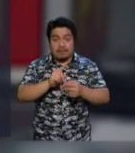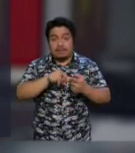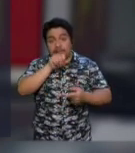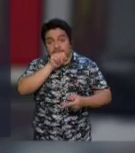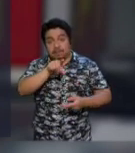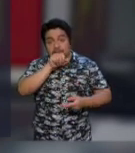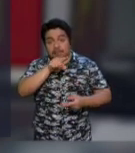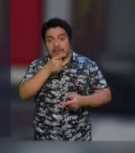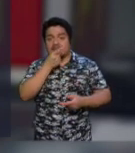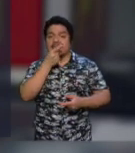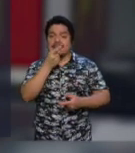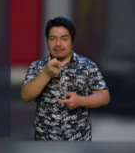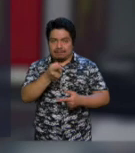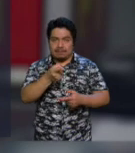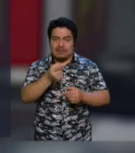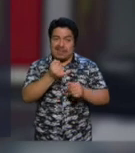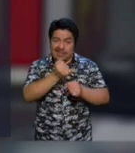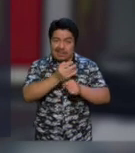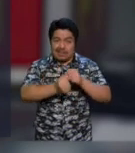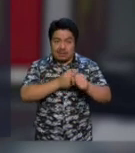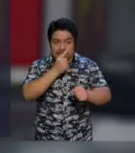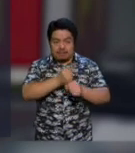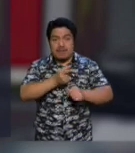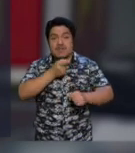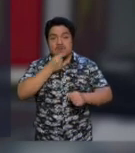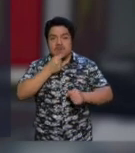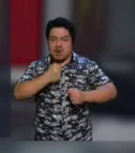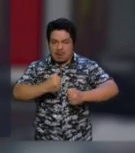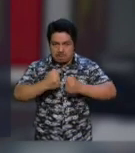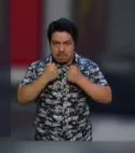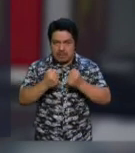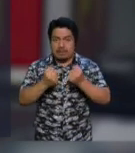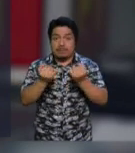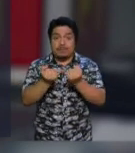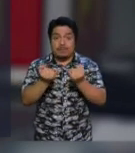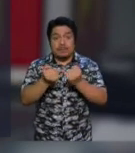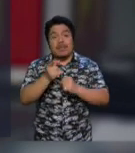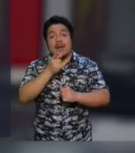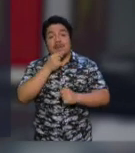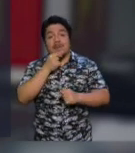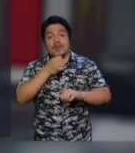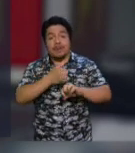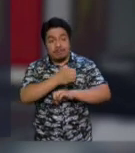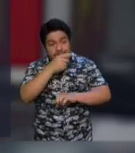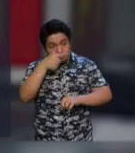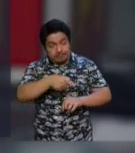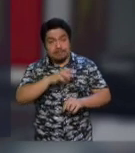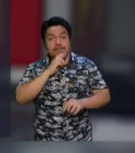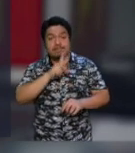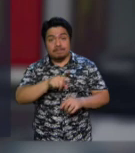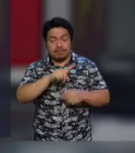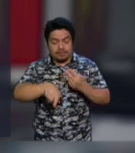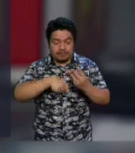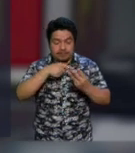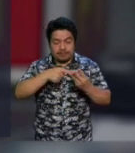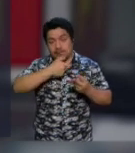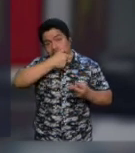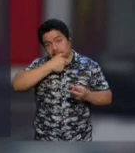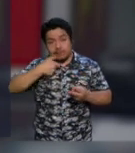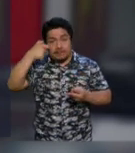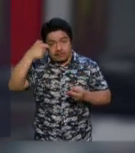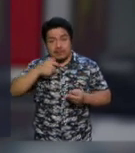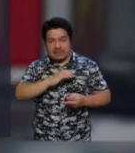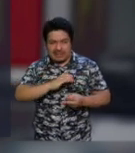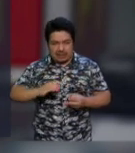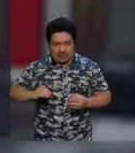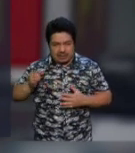de enfrentar la inseguridad con el fortalecimiento de las policías municipales y también de las policías estatales. Finalmente, Jorge Álvarez Máynez, el candidato